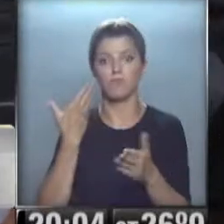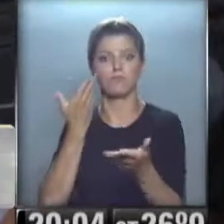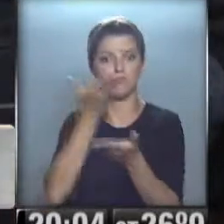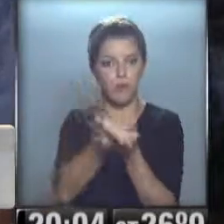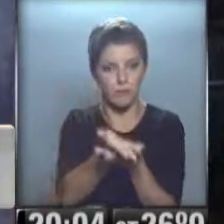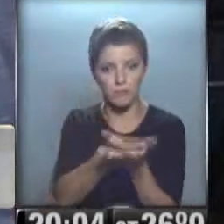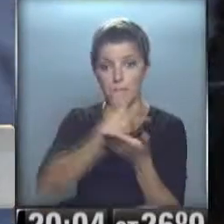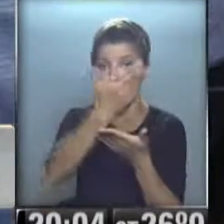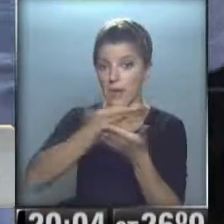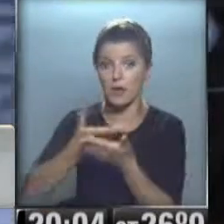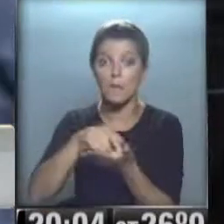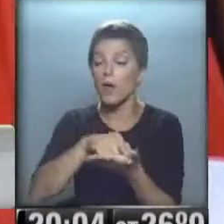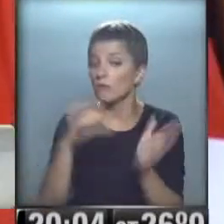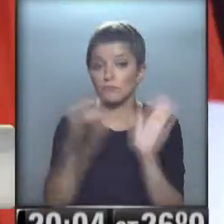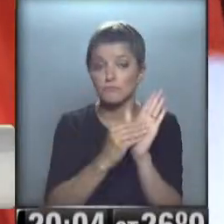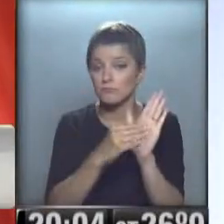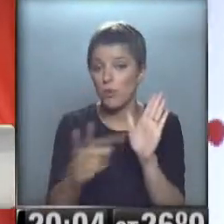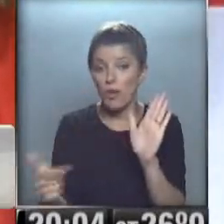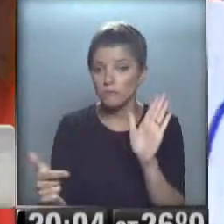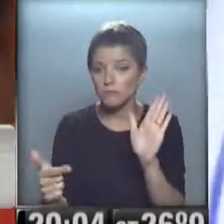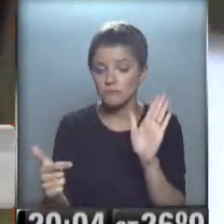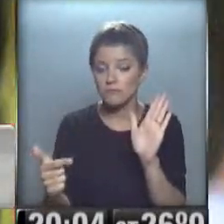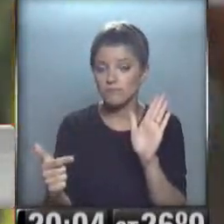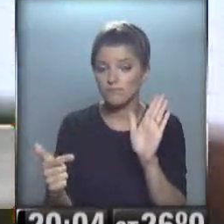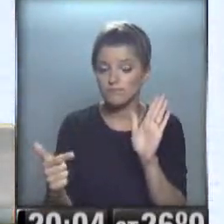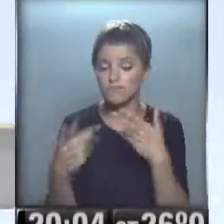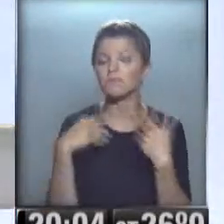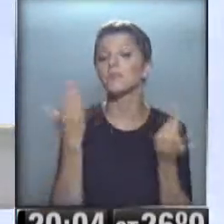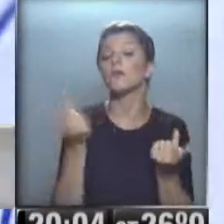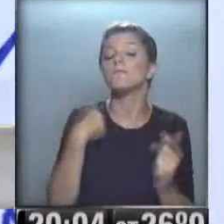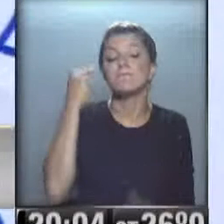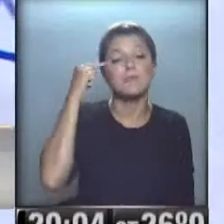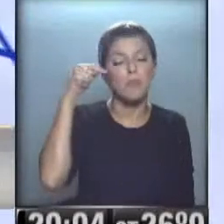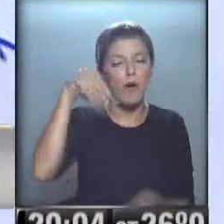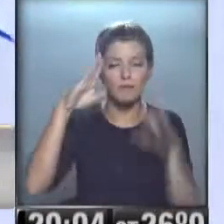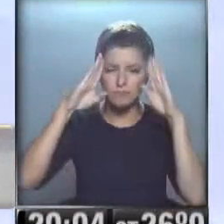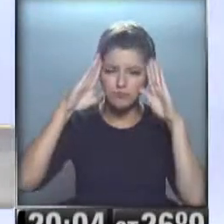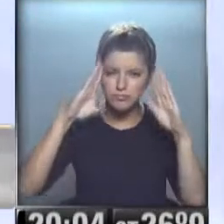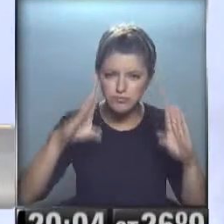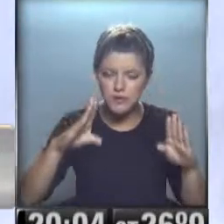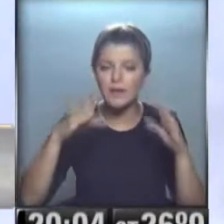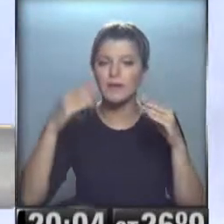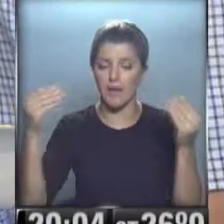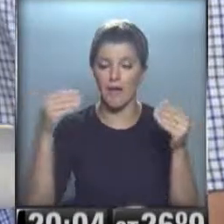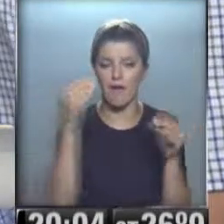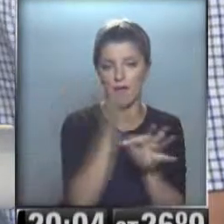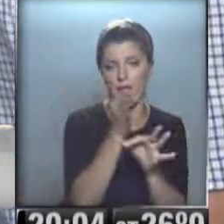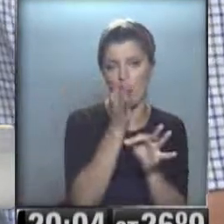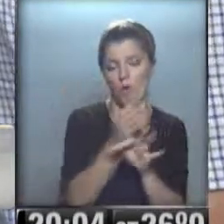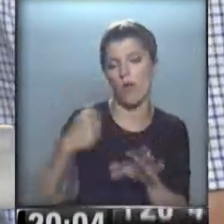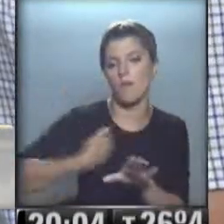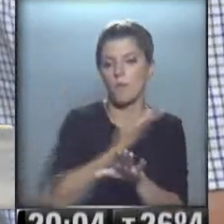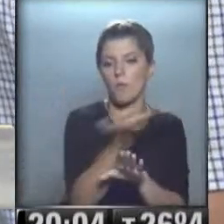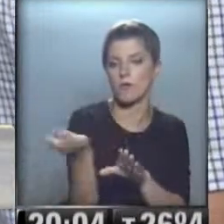pero no tiene bastante en mi hija nos da la impresión que el objetivo de esto es el vaciamiento de la escuela pública